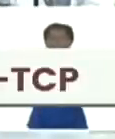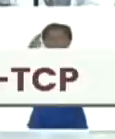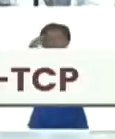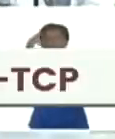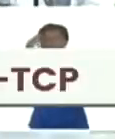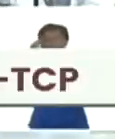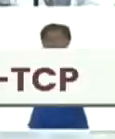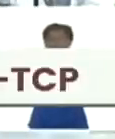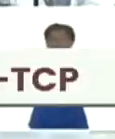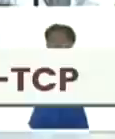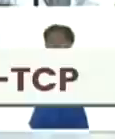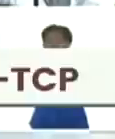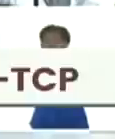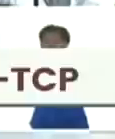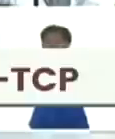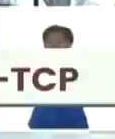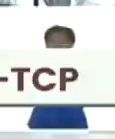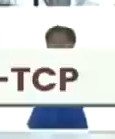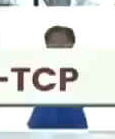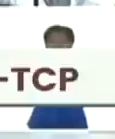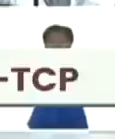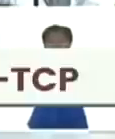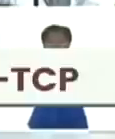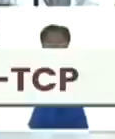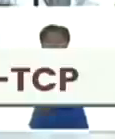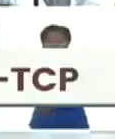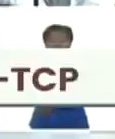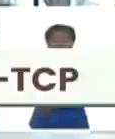en marzo de